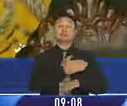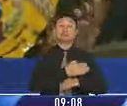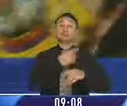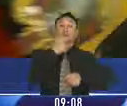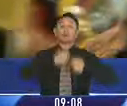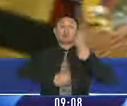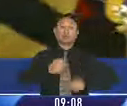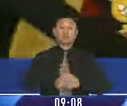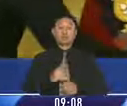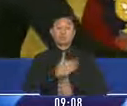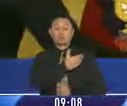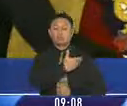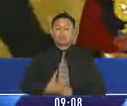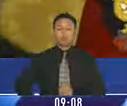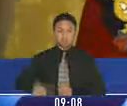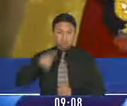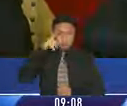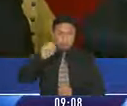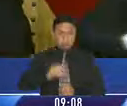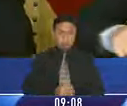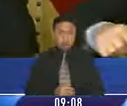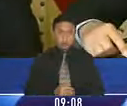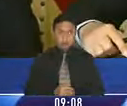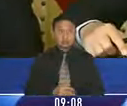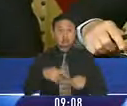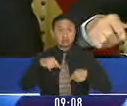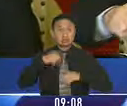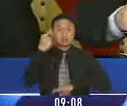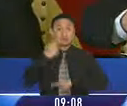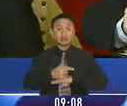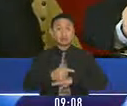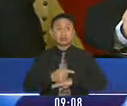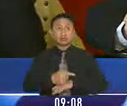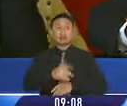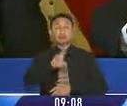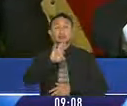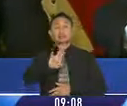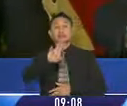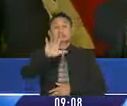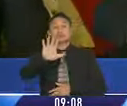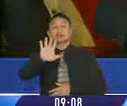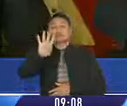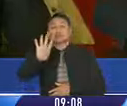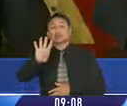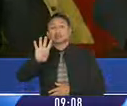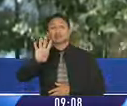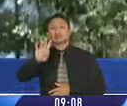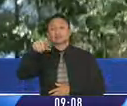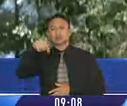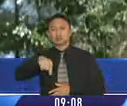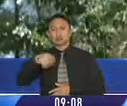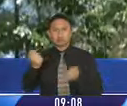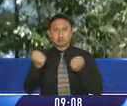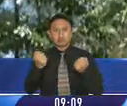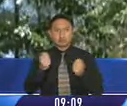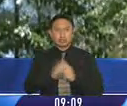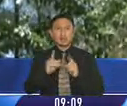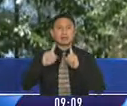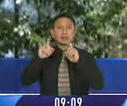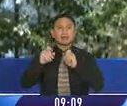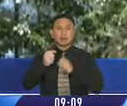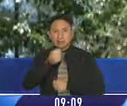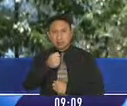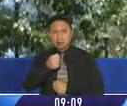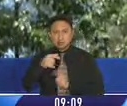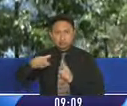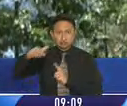mayo, el presidente de la República, Guillermo Lasso, emitió el decreto 754, con el cual se regulan las consultas